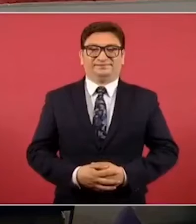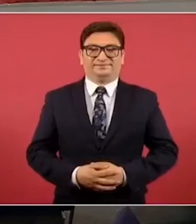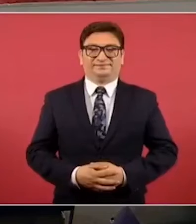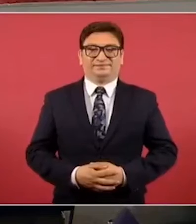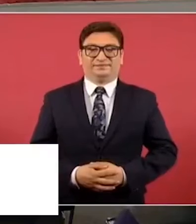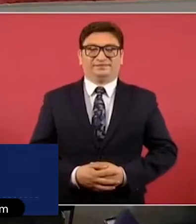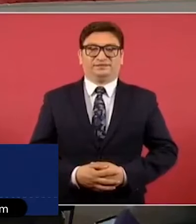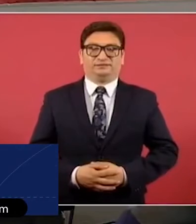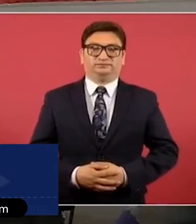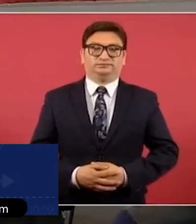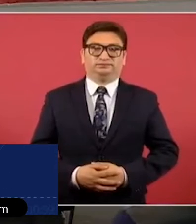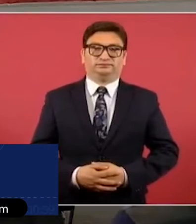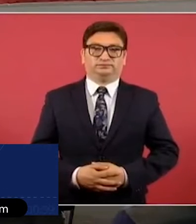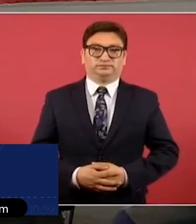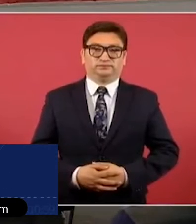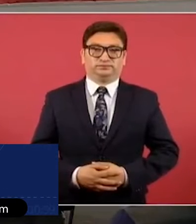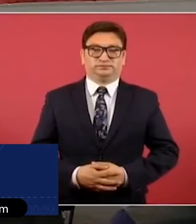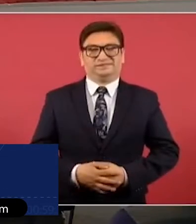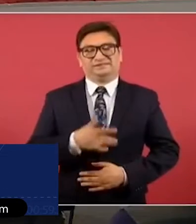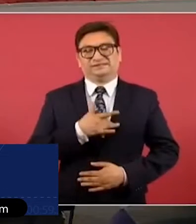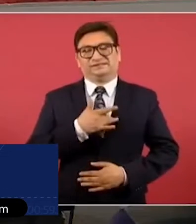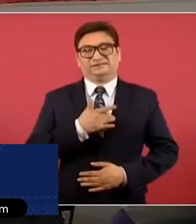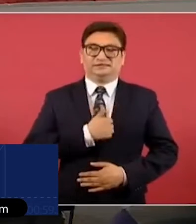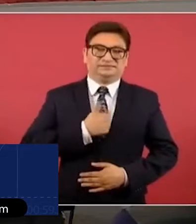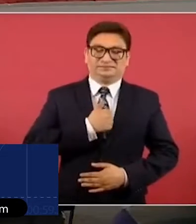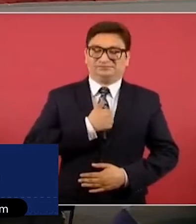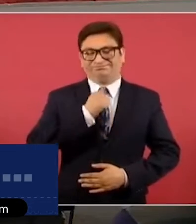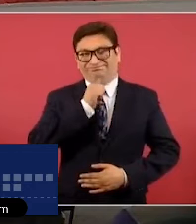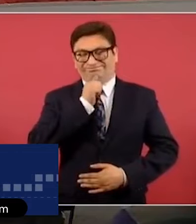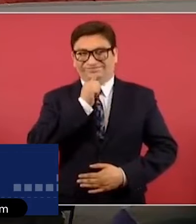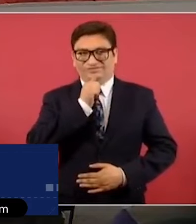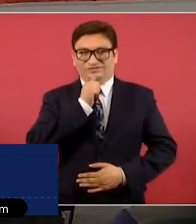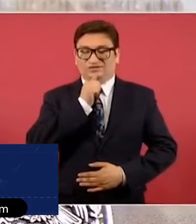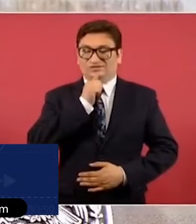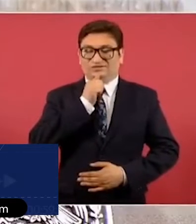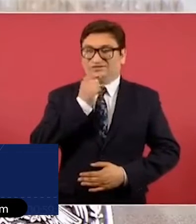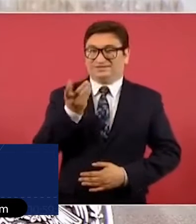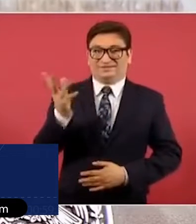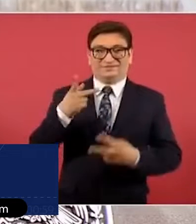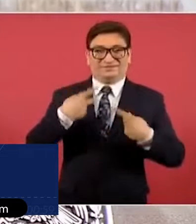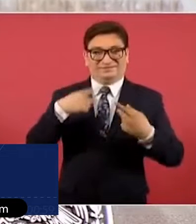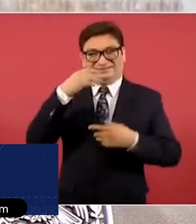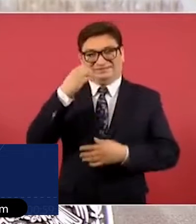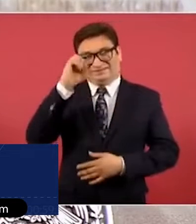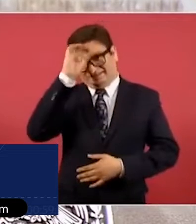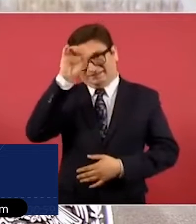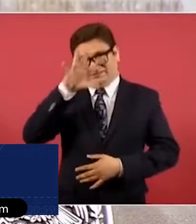Lamentablemente todavía no hemos podido rescatar a los Mineros